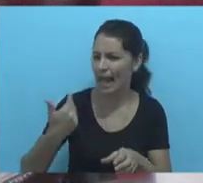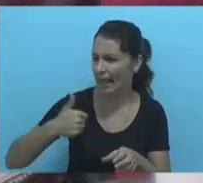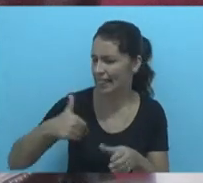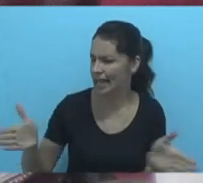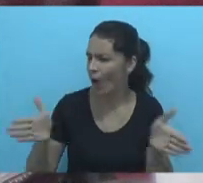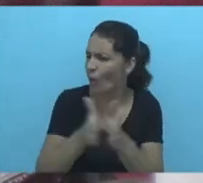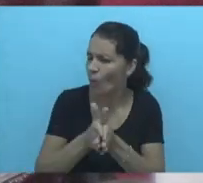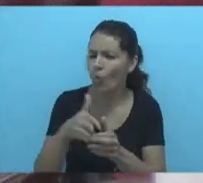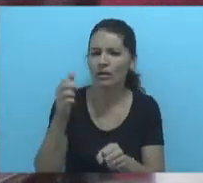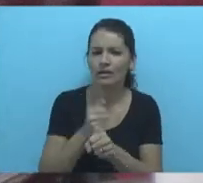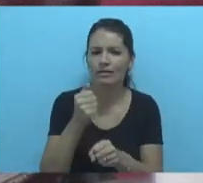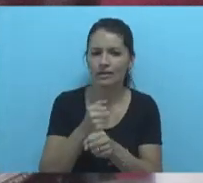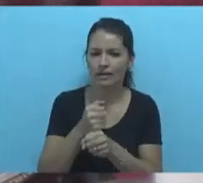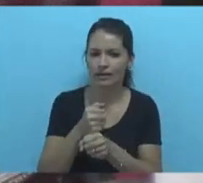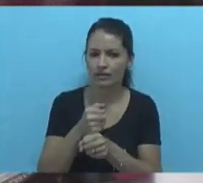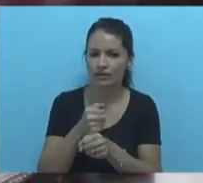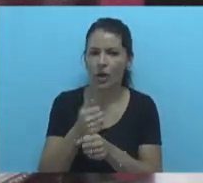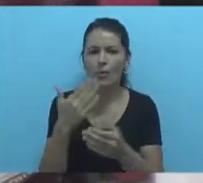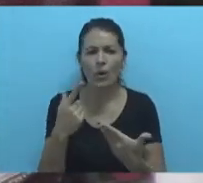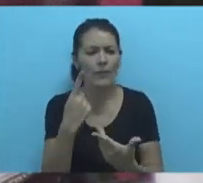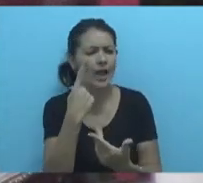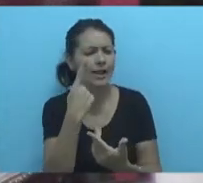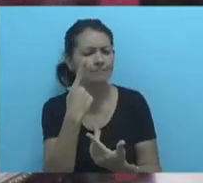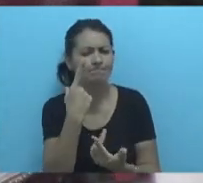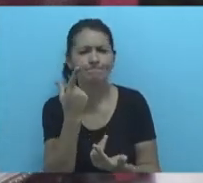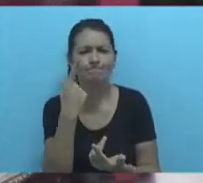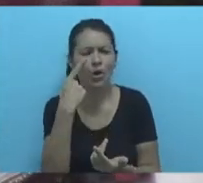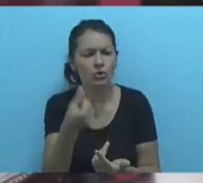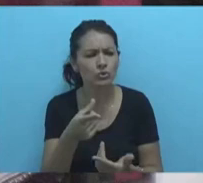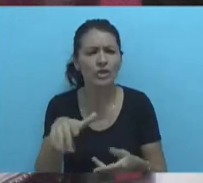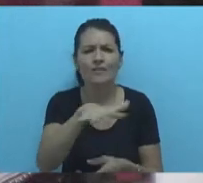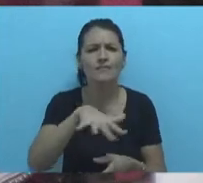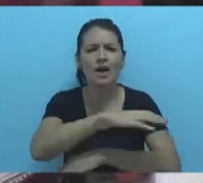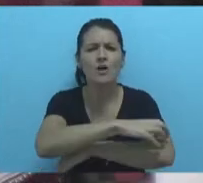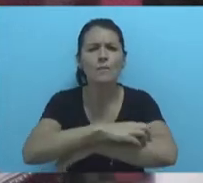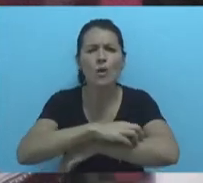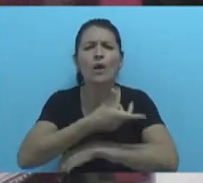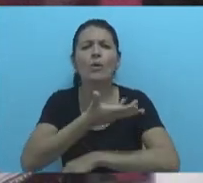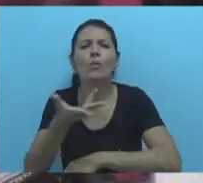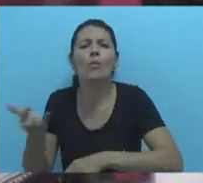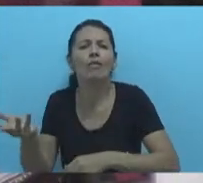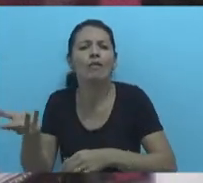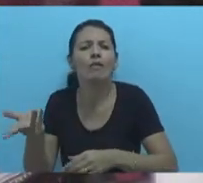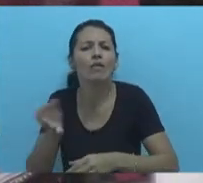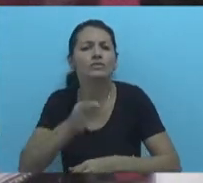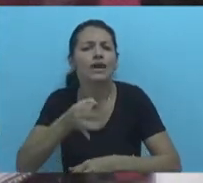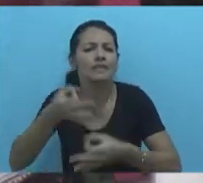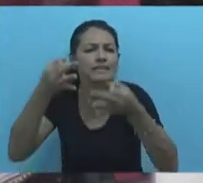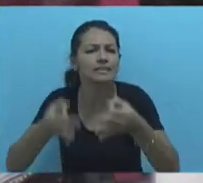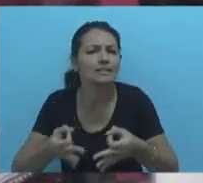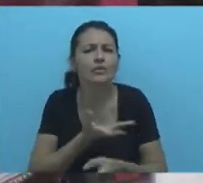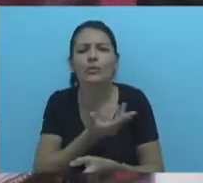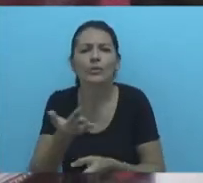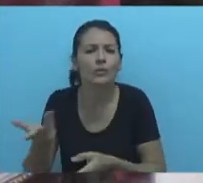terreno para realmente saber la cantidad de barrios populares, de barrios vulnerables que teníamos. No se puede hacer un